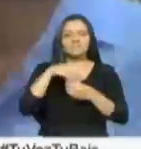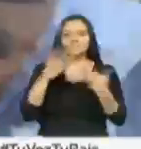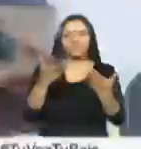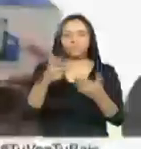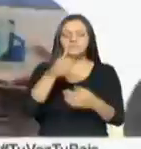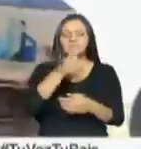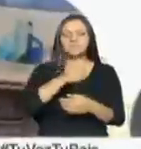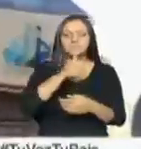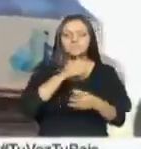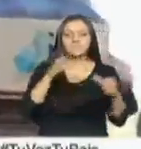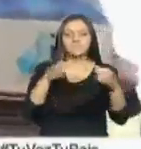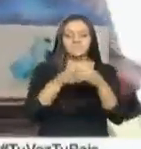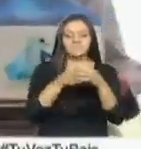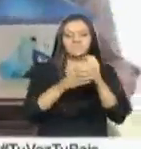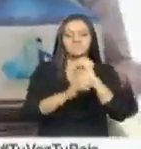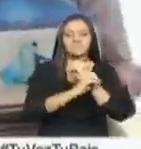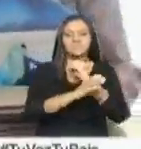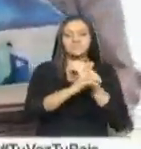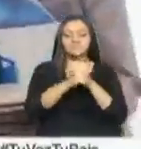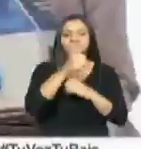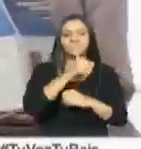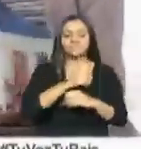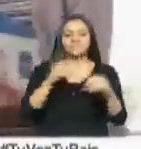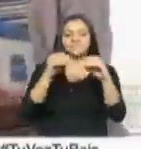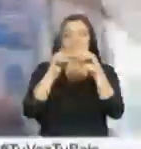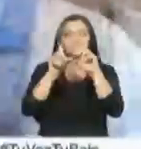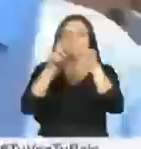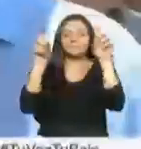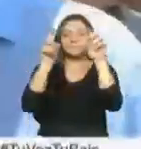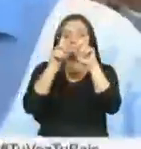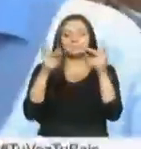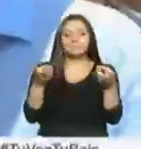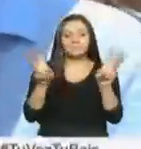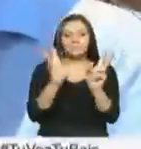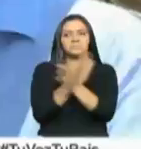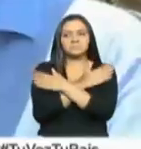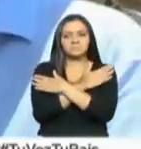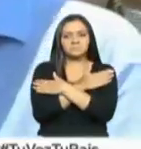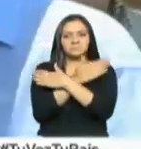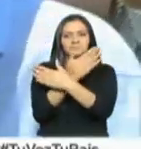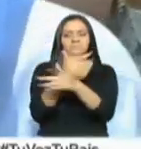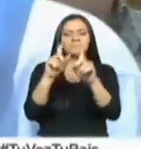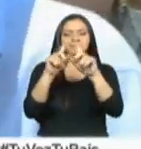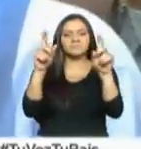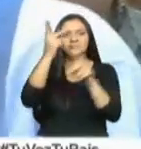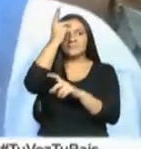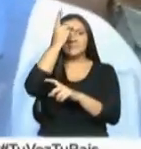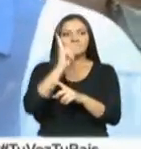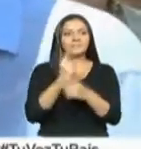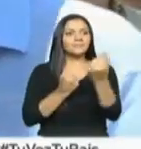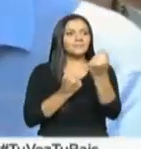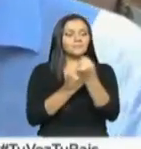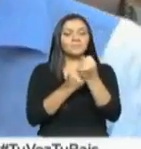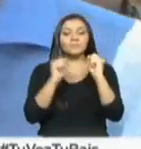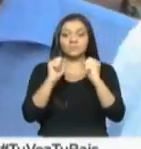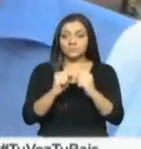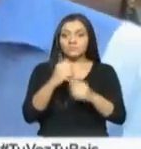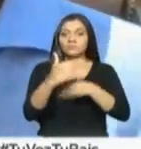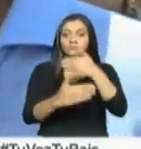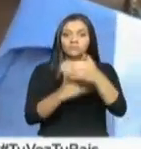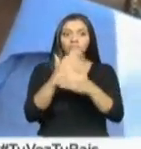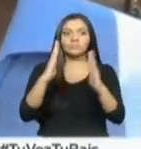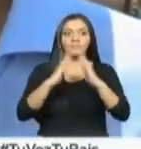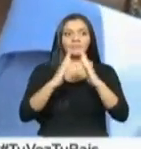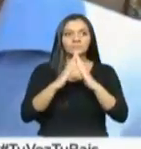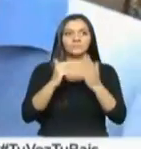privado. Aquí hay un promotor privado, hay una empresa de Tinar, que ha decidido, les felicito a la empresa, que ha decidido apostar por este tipo de desarrollo inmobiliario,